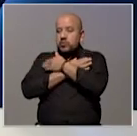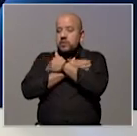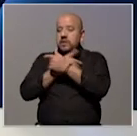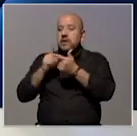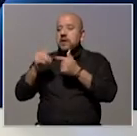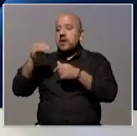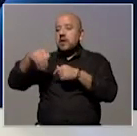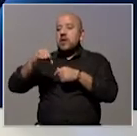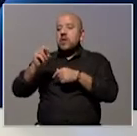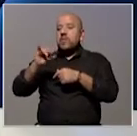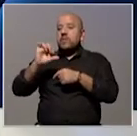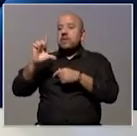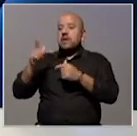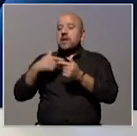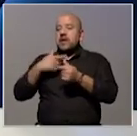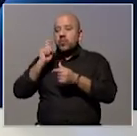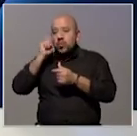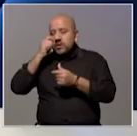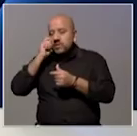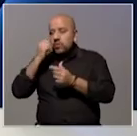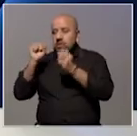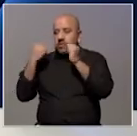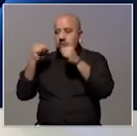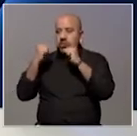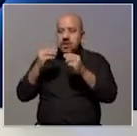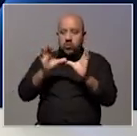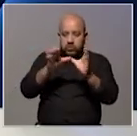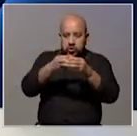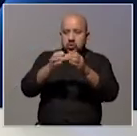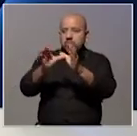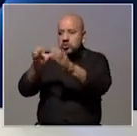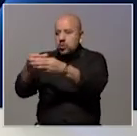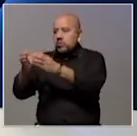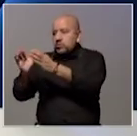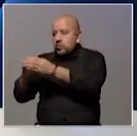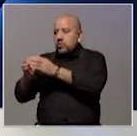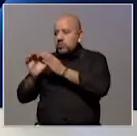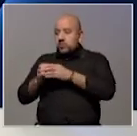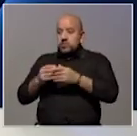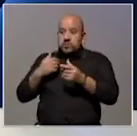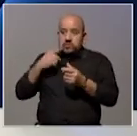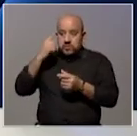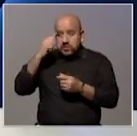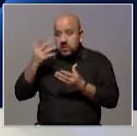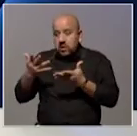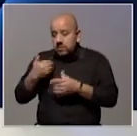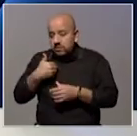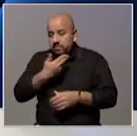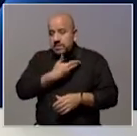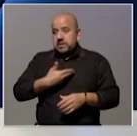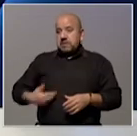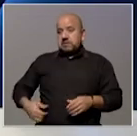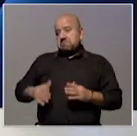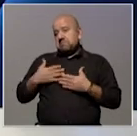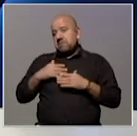y turismo y deportes comisiones y bueno pensé que iba a hacer el tiempo que iban a